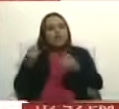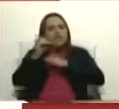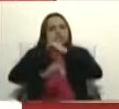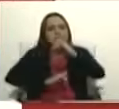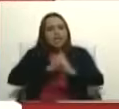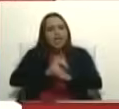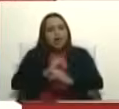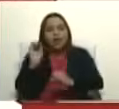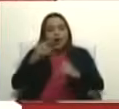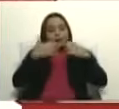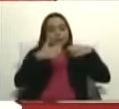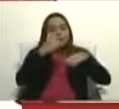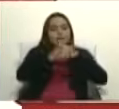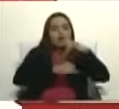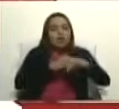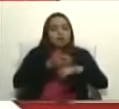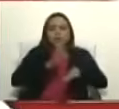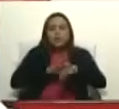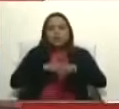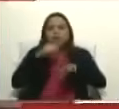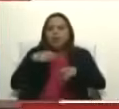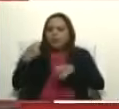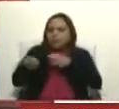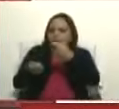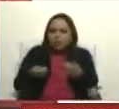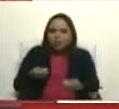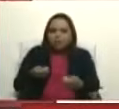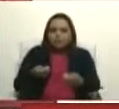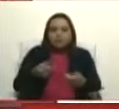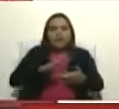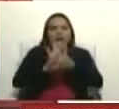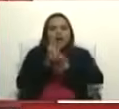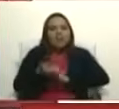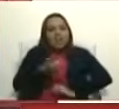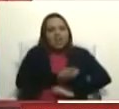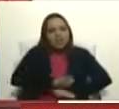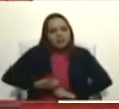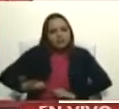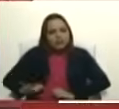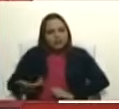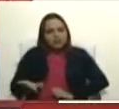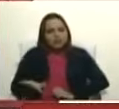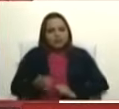parte de su plata para salir del hambre al menos?